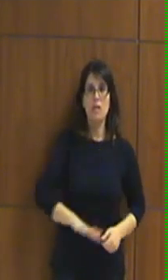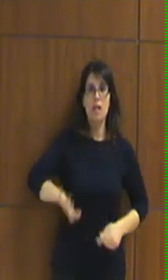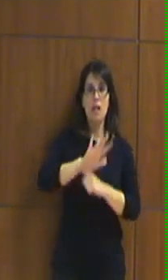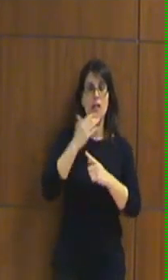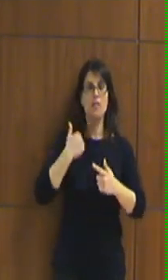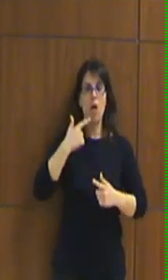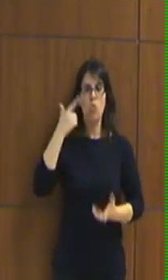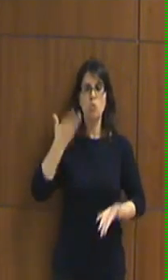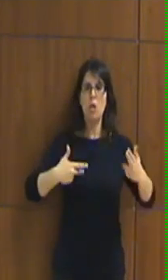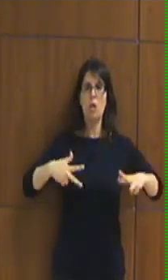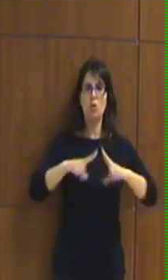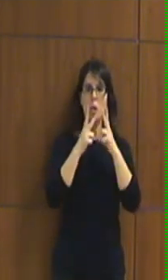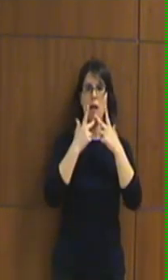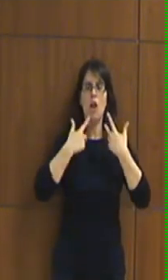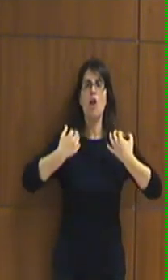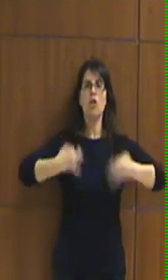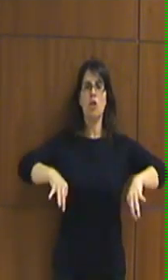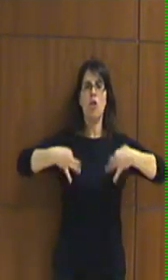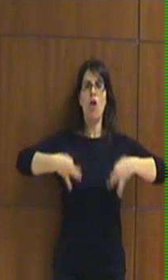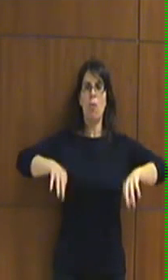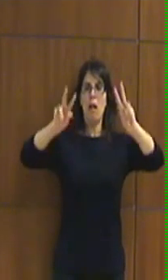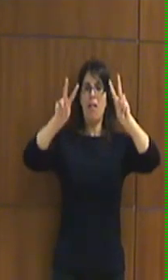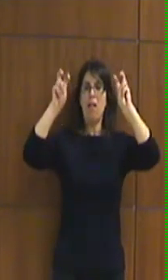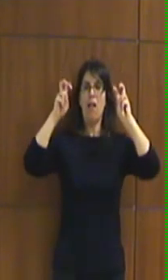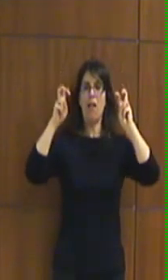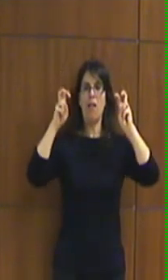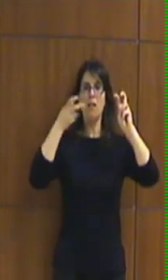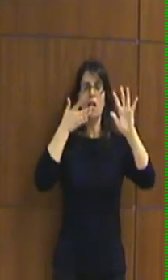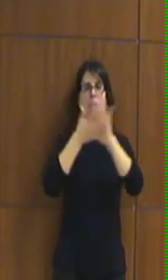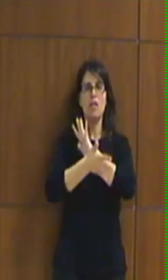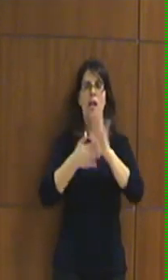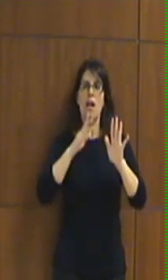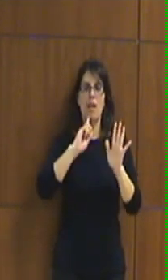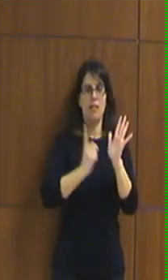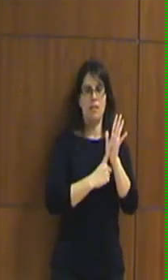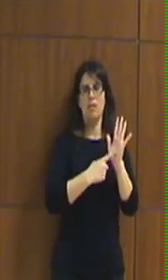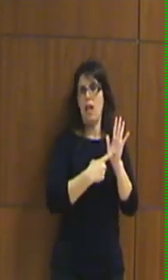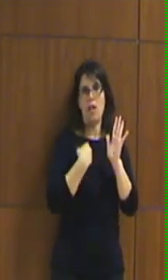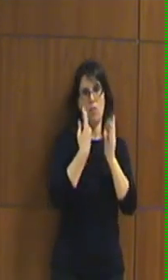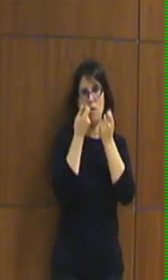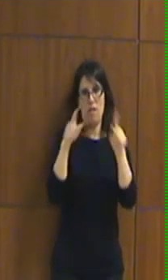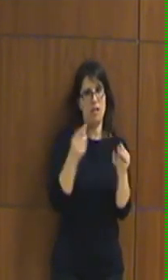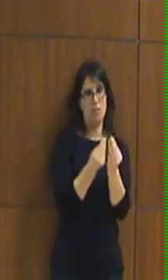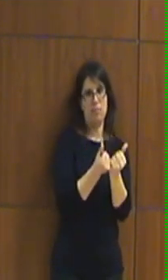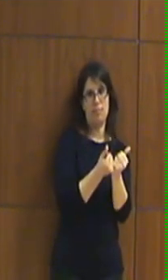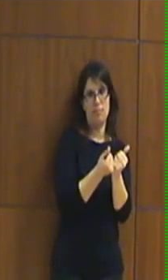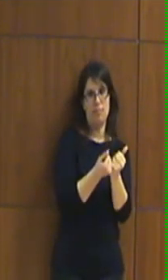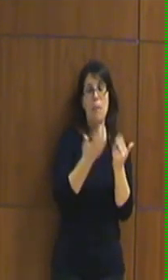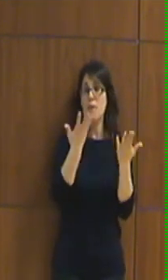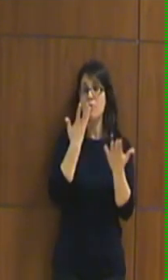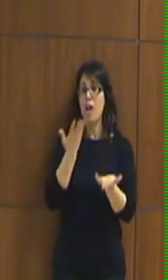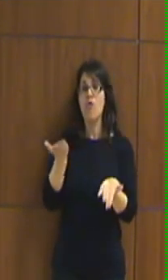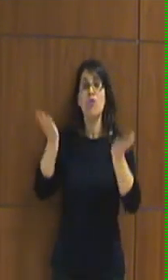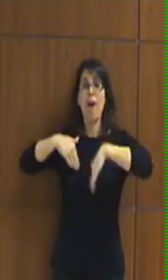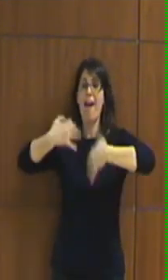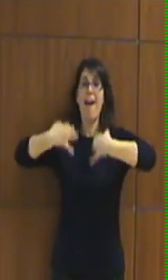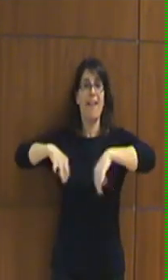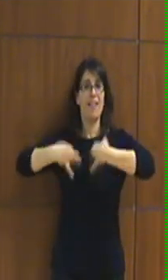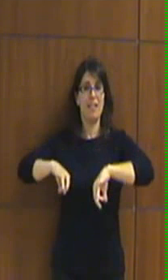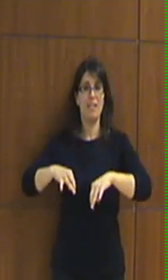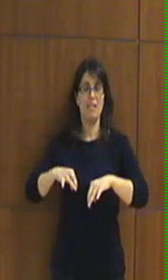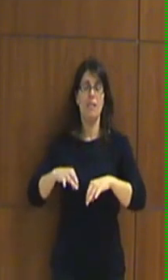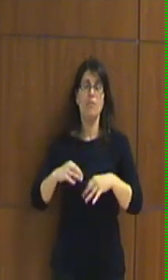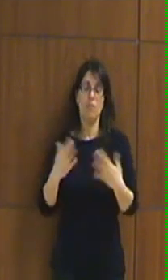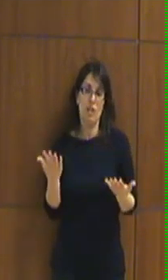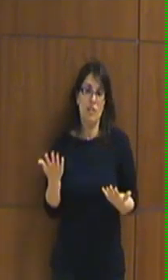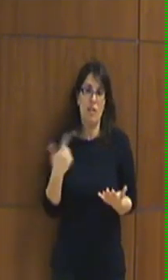La normalidad. La normalidad. Bueno, pero esa normalidad, cuando no es, yo siempre he creído en las